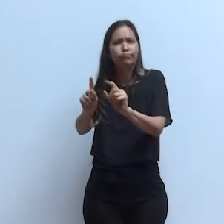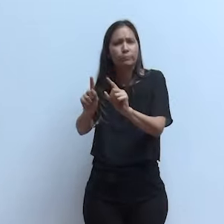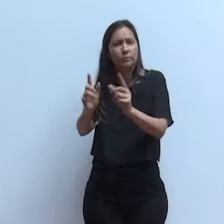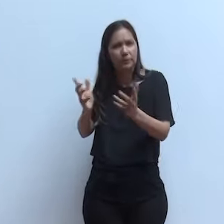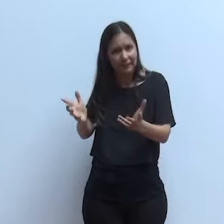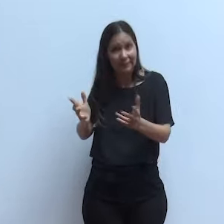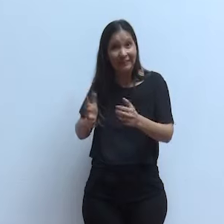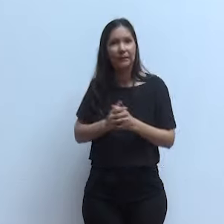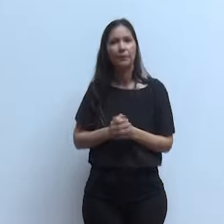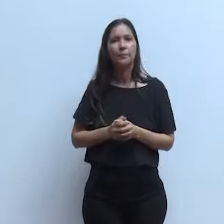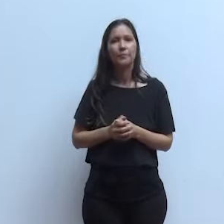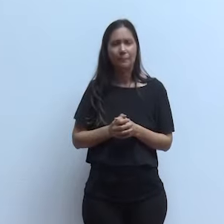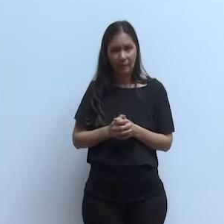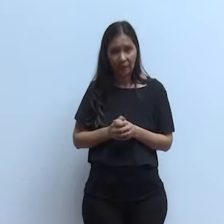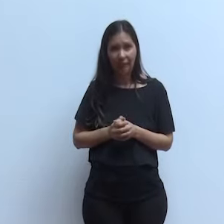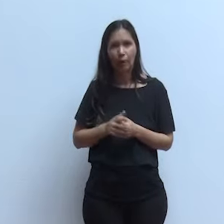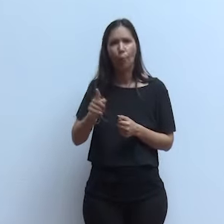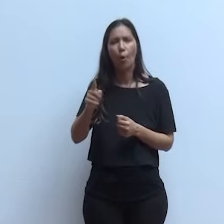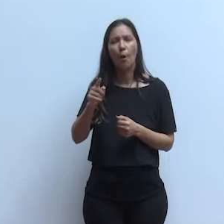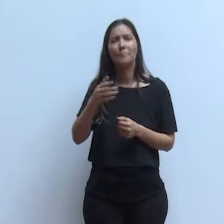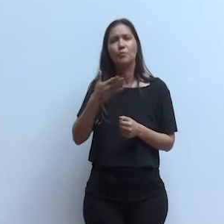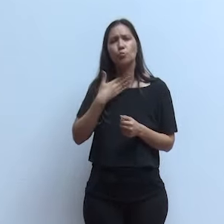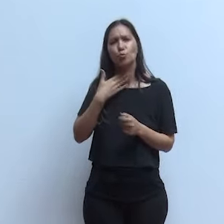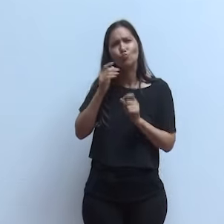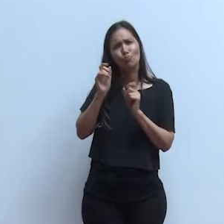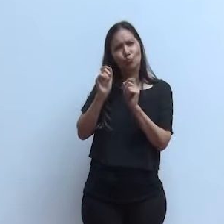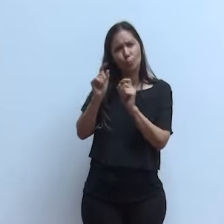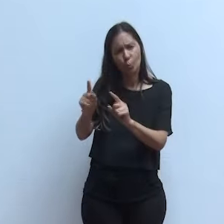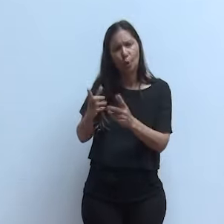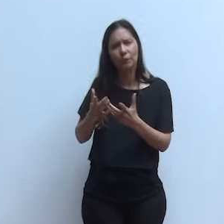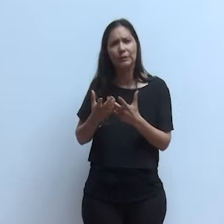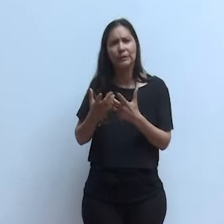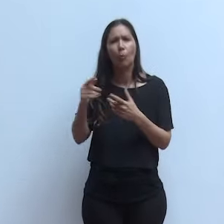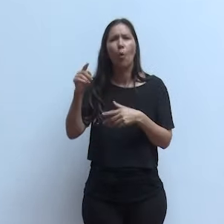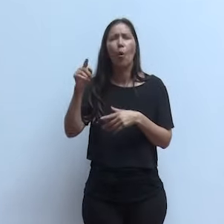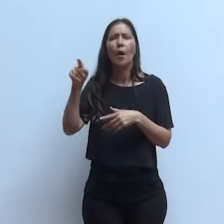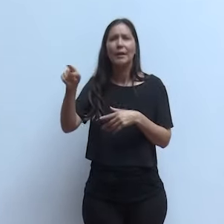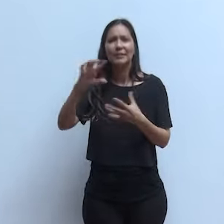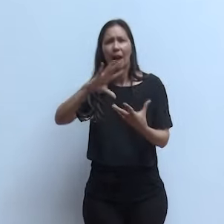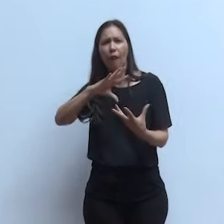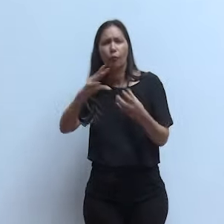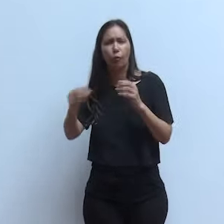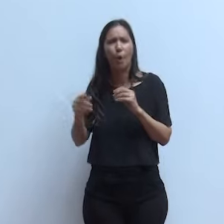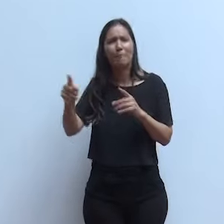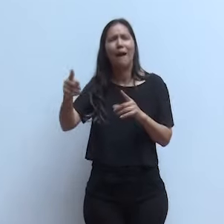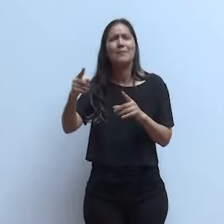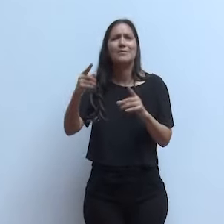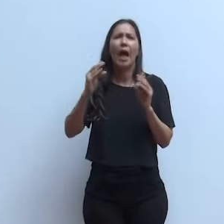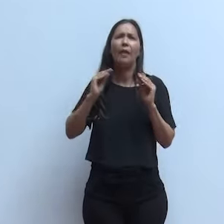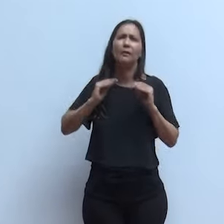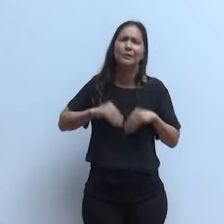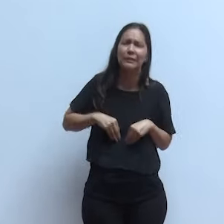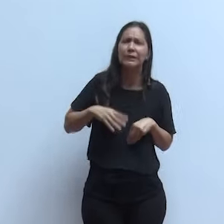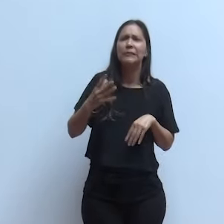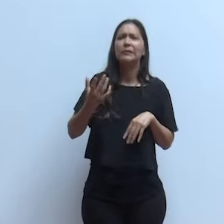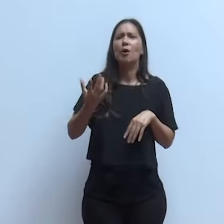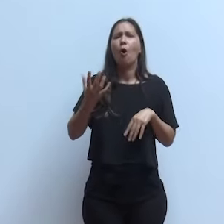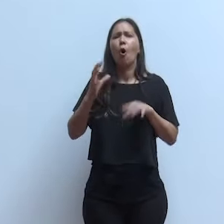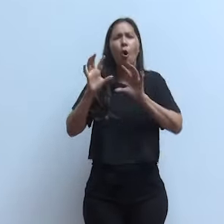de que que que uno digo a esa desilusión a ese cansancio a Ese odio a ese resentimiento a ese rabia a esa